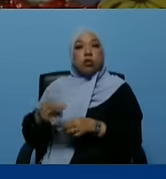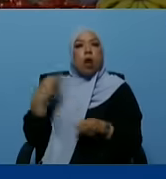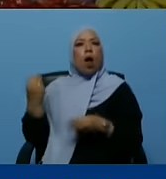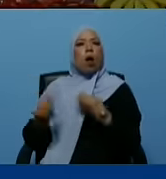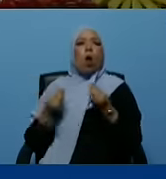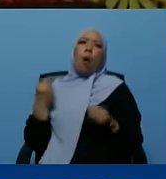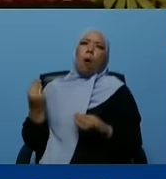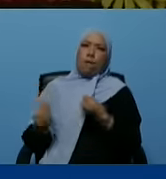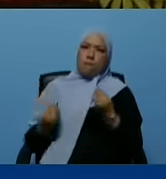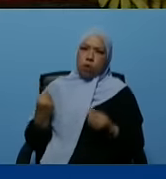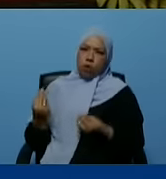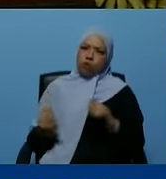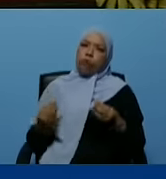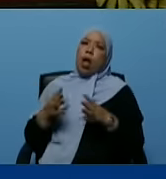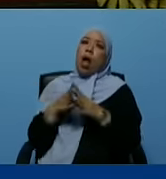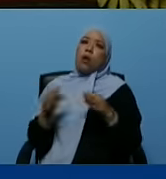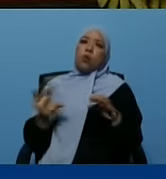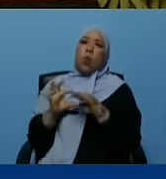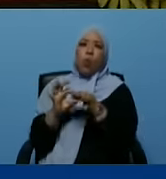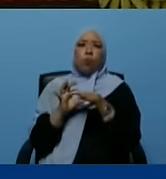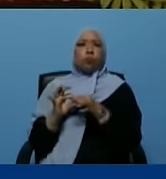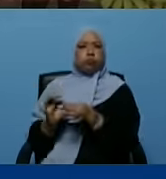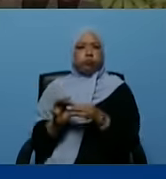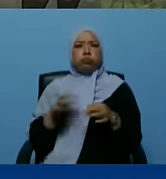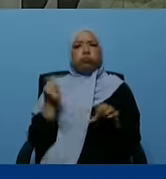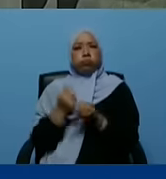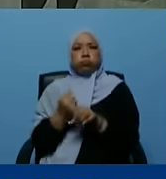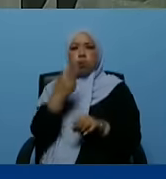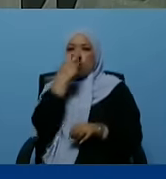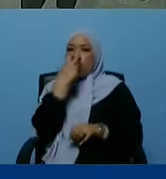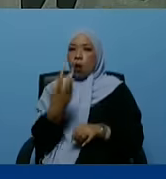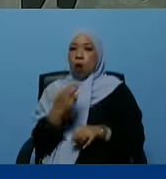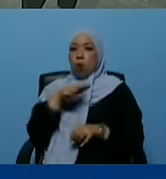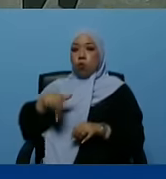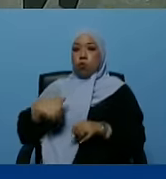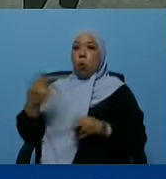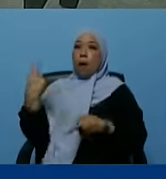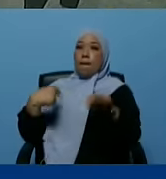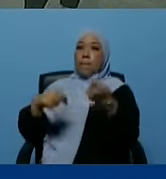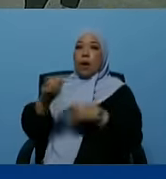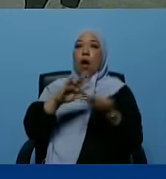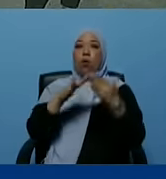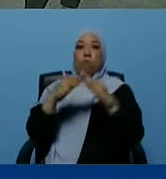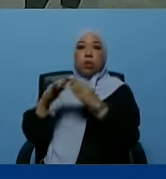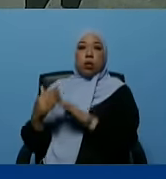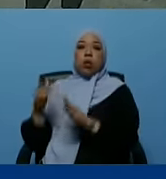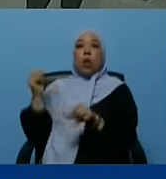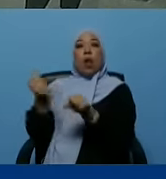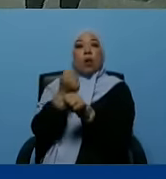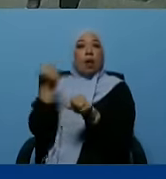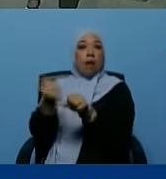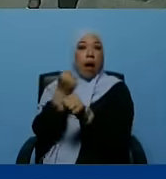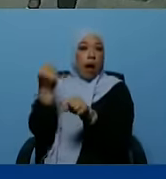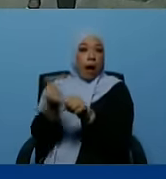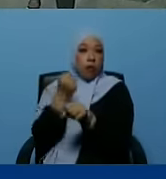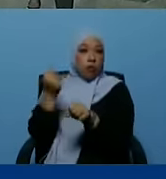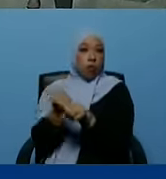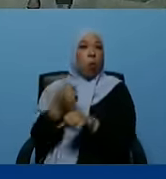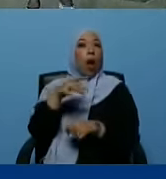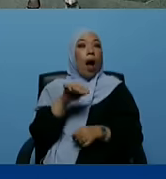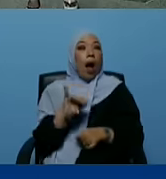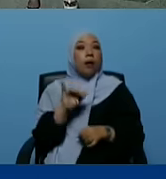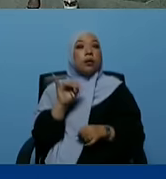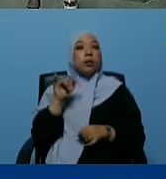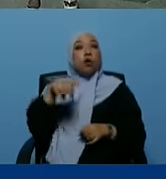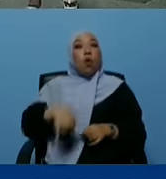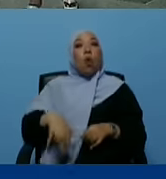que pasó aquí abajo, todos estamos unidos. Así que los invito a nuestro mercado comunitario, estamos trabajando, tenemos